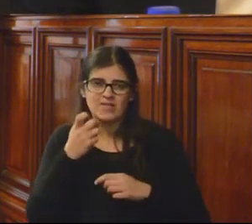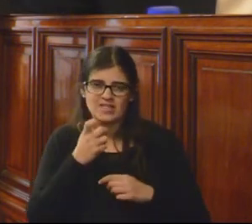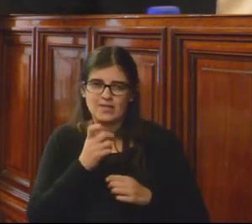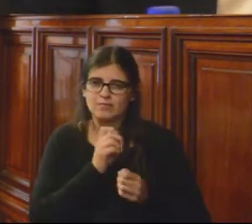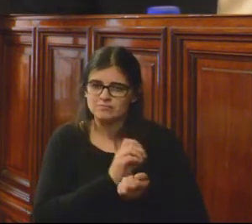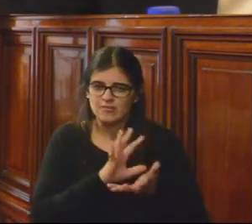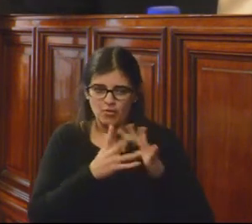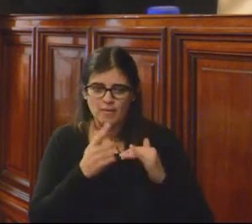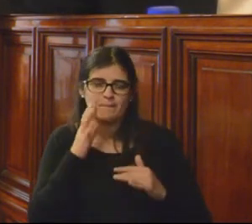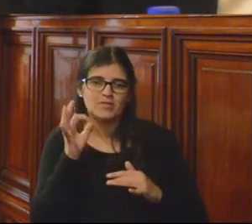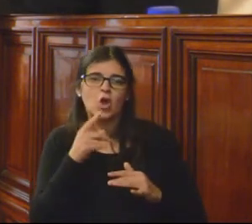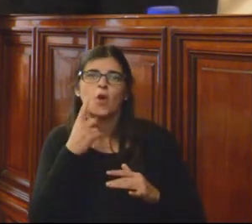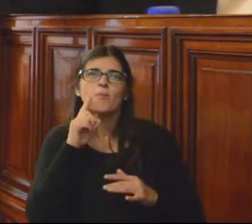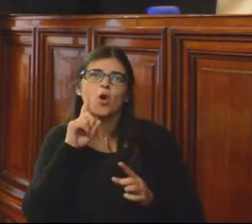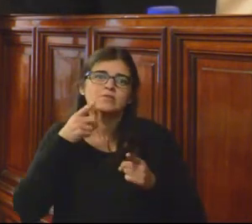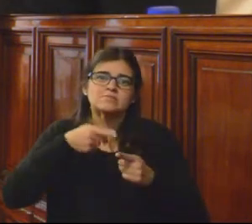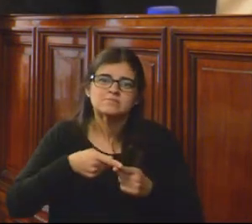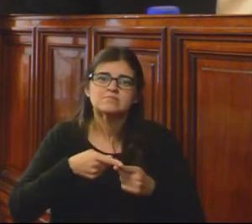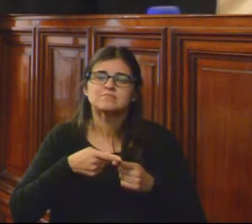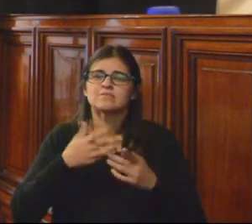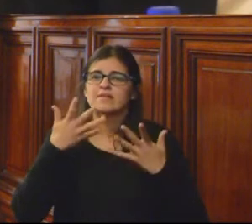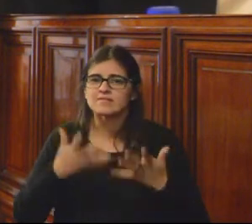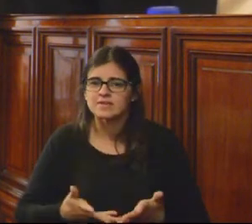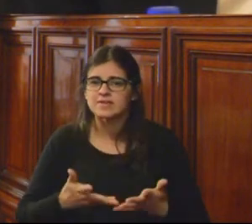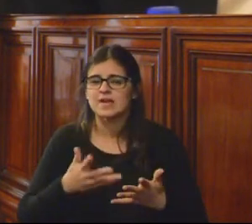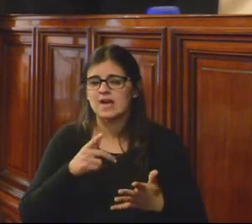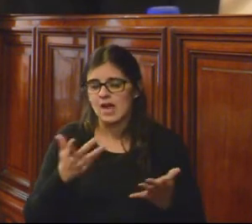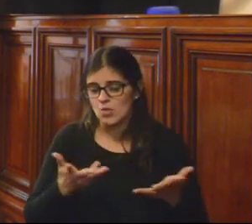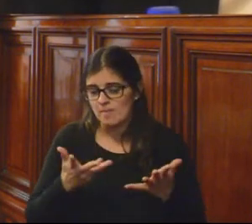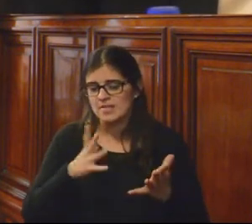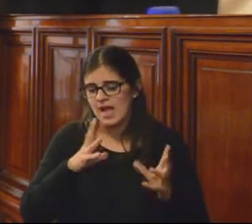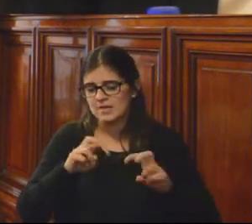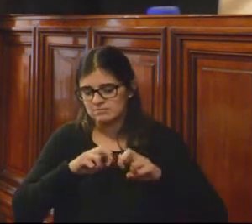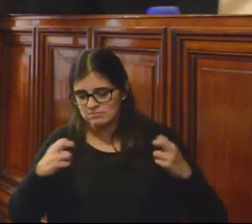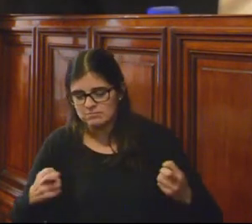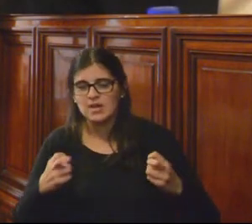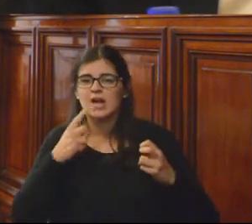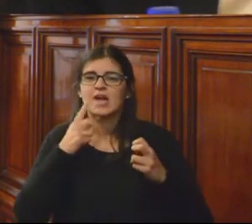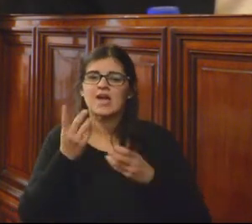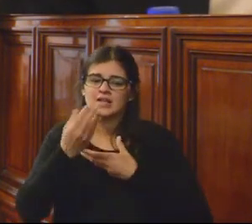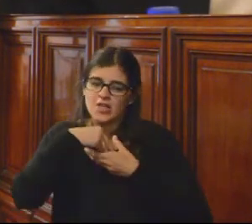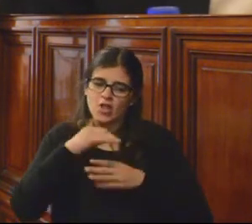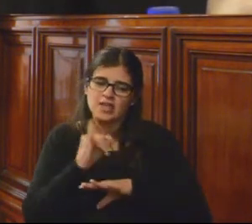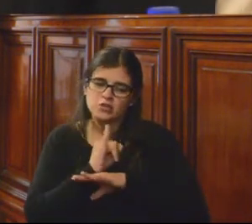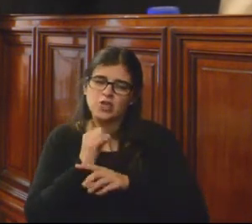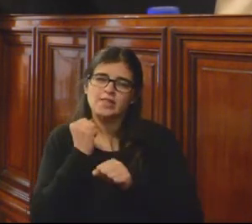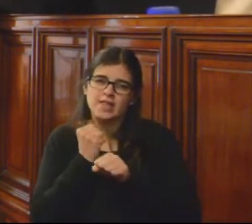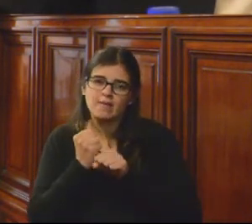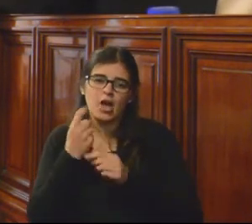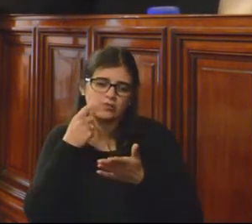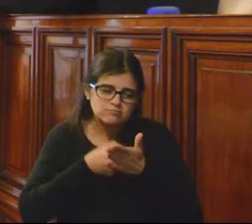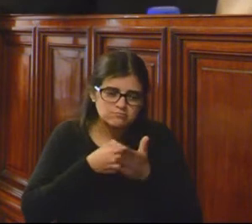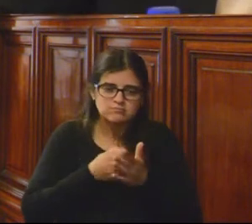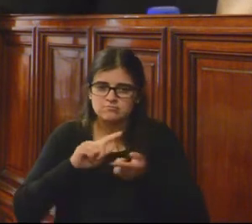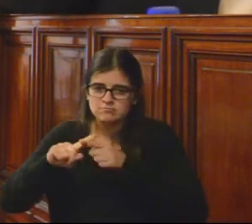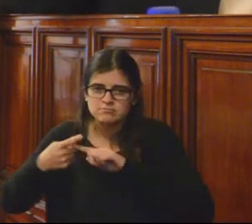nuevamente reconocemos como un reto importante, se están dando actualmente mesas de trabajo interinstitucionales para abordar este asunto, se